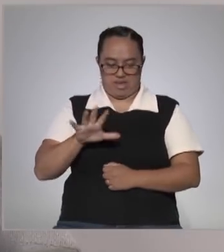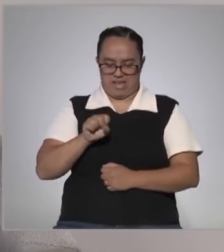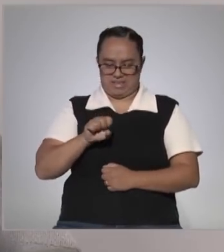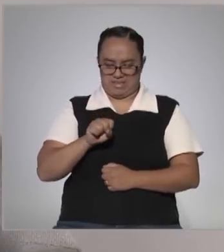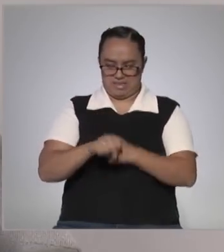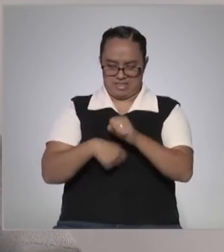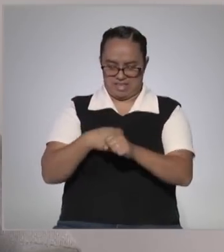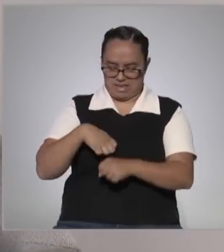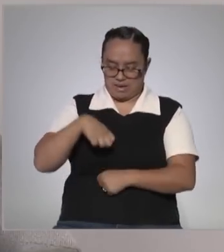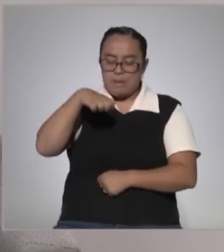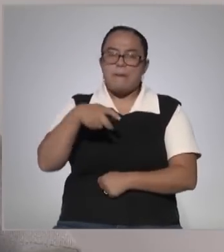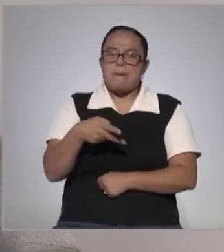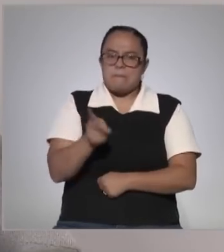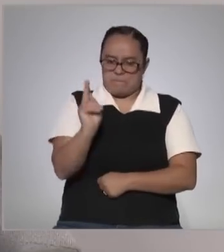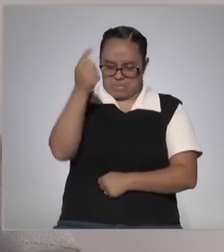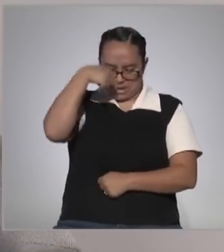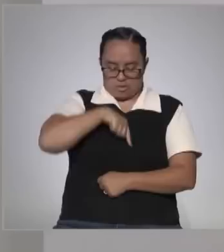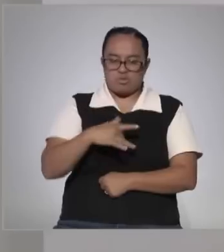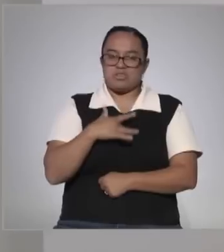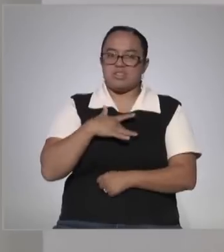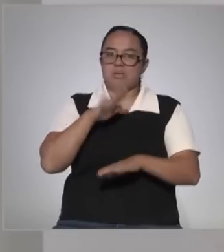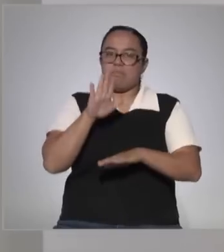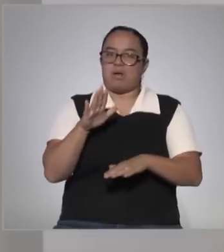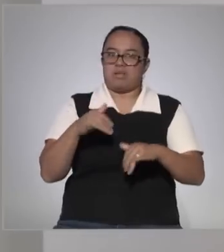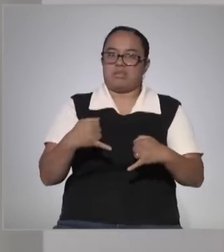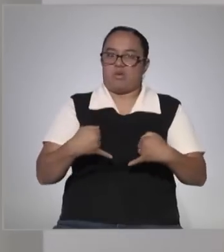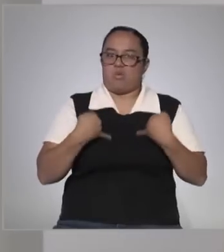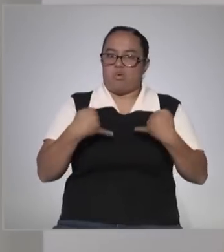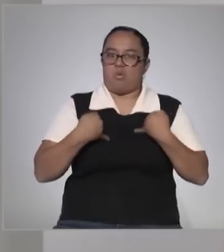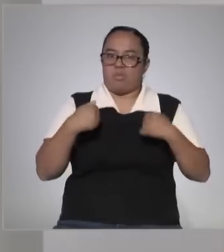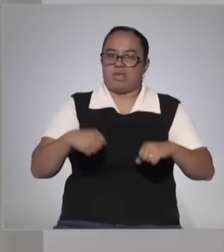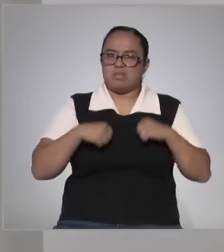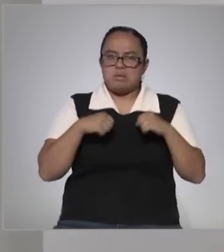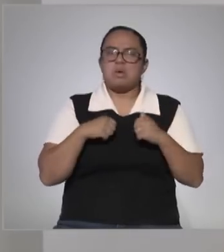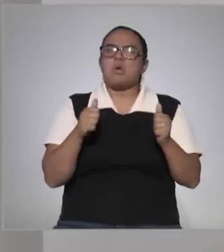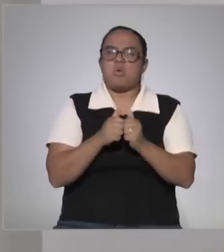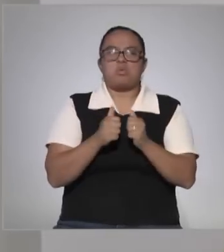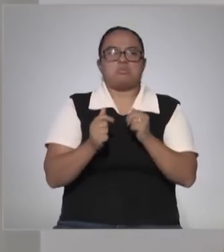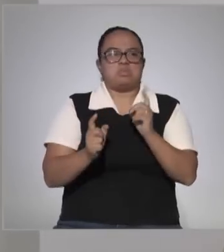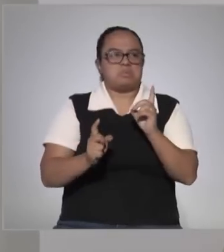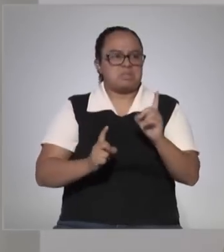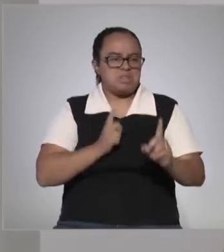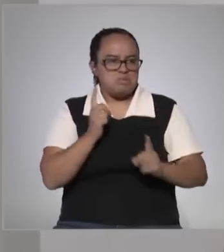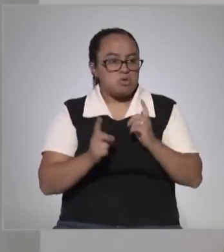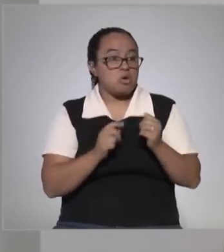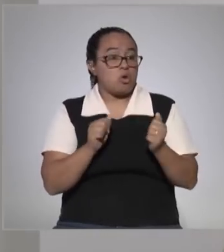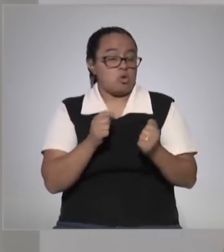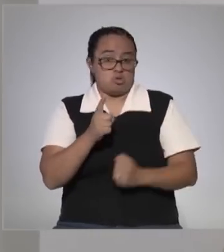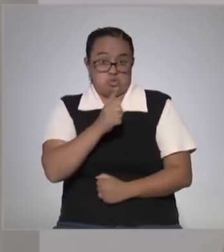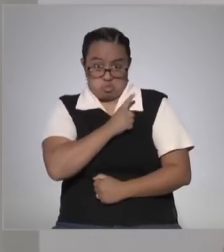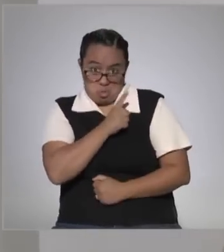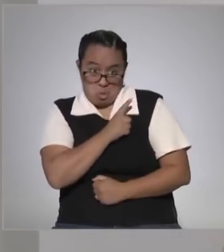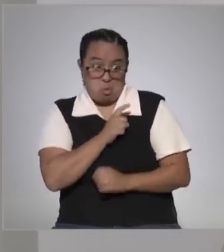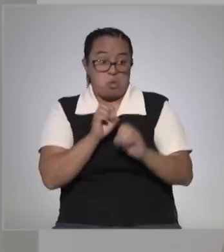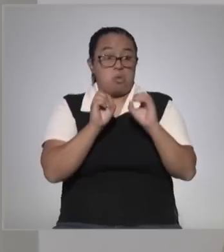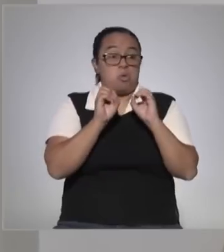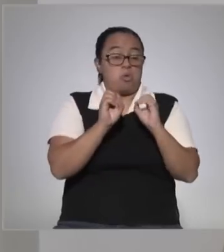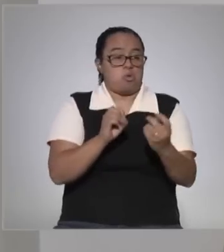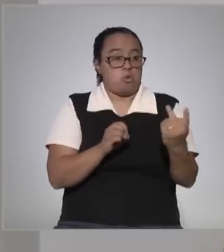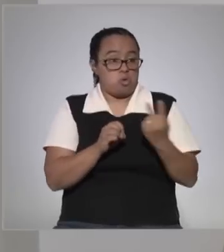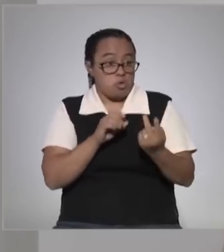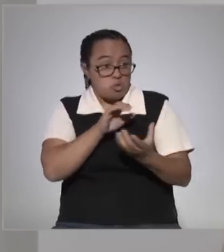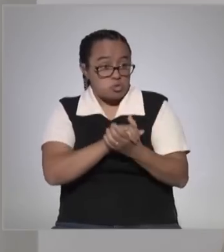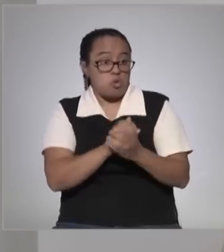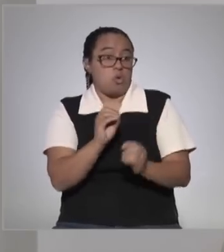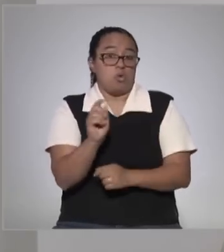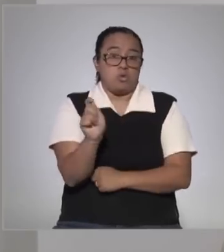a pesar de la edad o con la edad, la verdad es que sigues disfrutando tu vida con pareja, sin pareja, como quieras, o sea, pero disfrutas